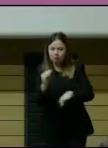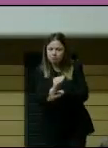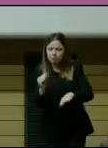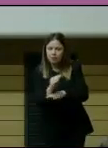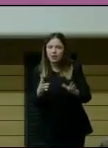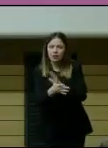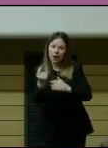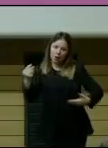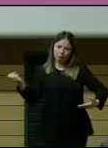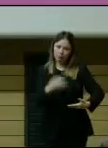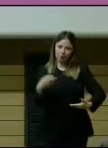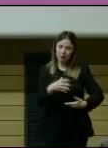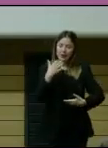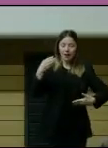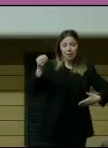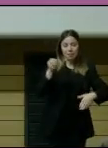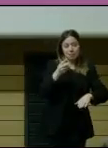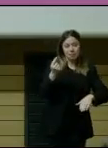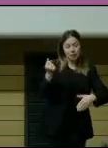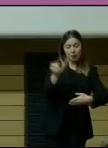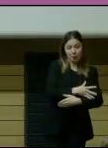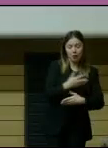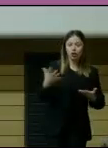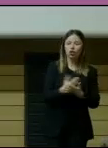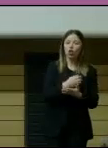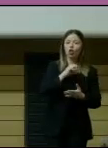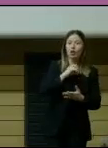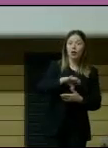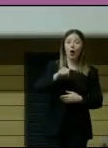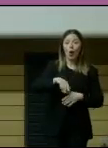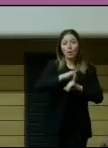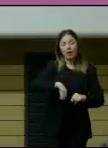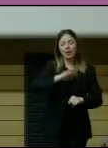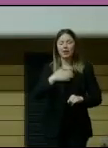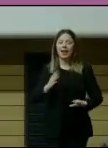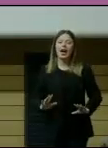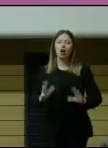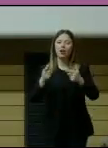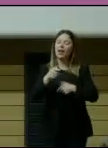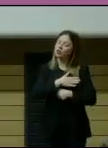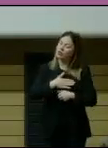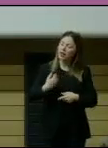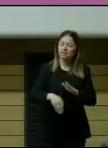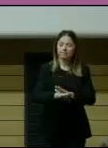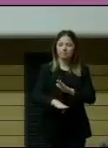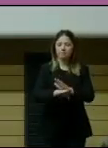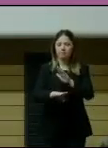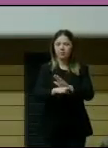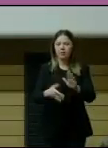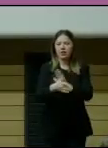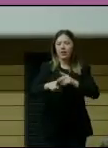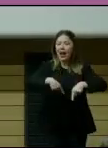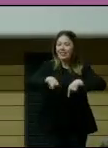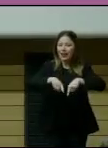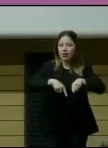publicidad, implica pasta. Y si tenemos pasta, todos contentos, hoy paz y mañana gloria. Y es lo que quieren ellos continuamente. Claro, generar